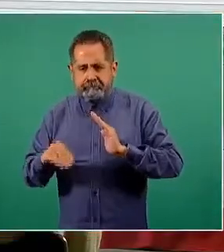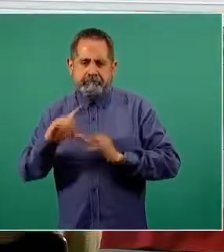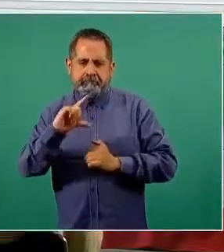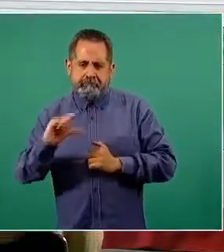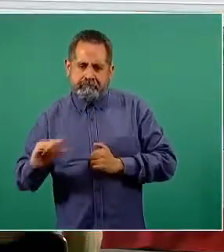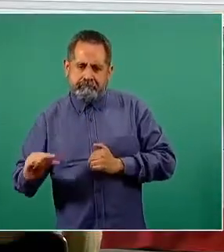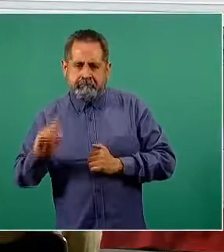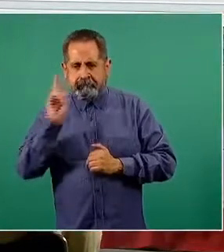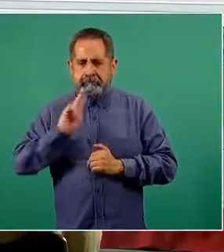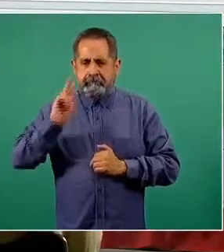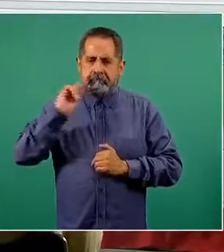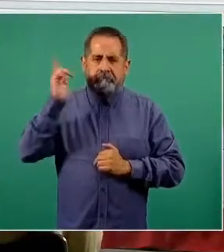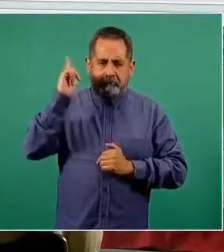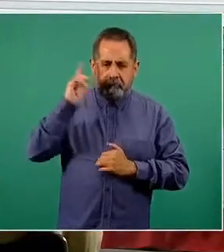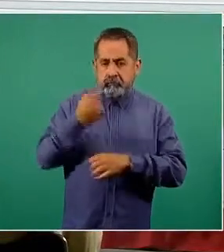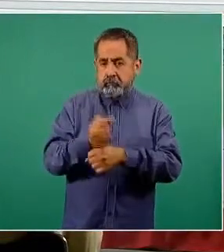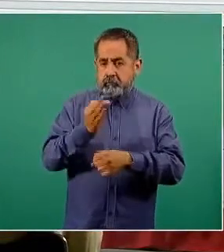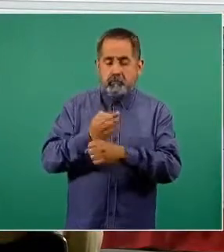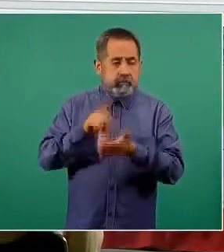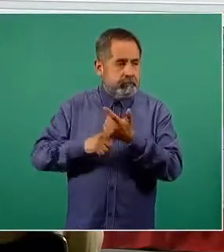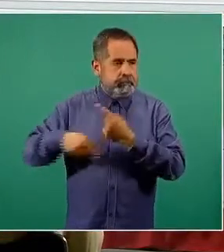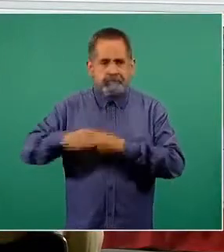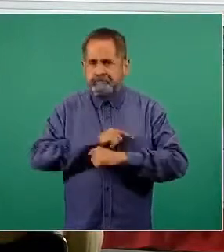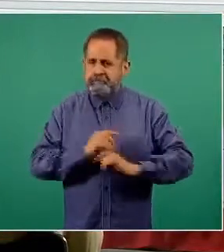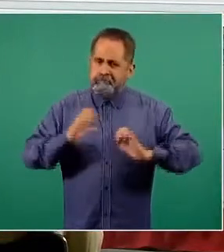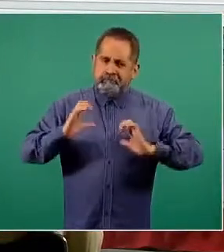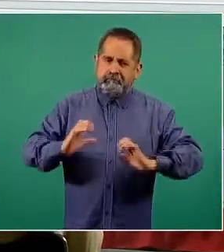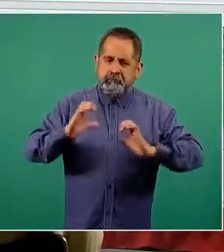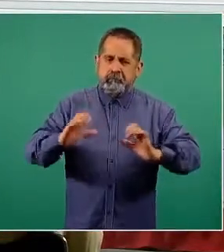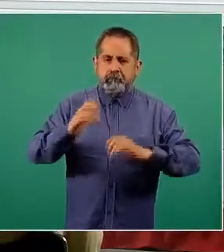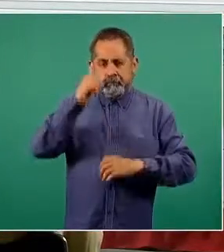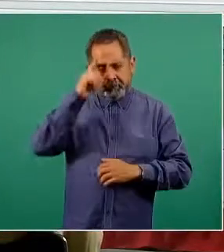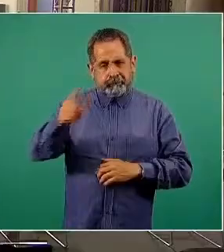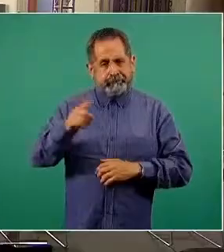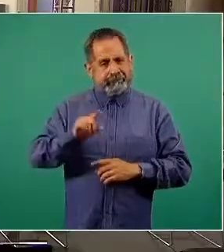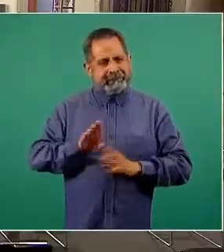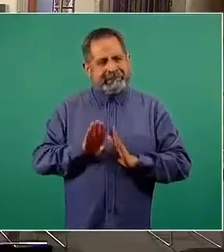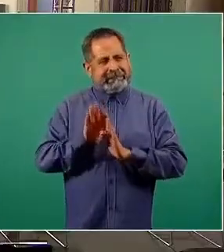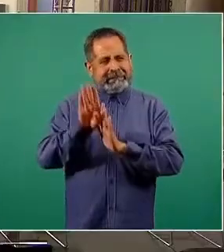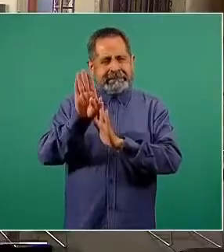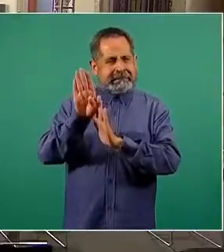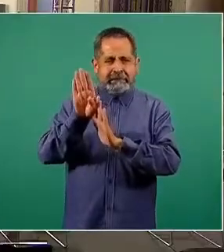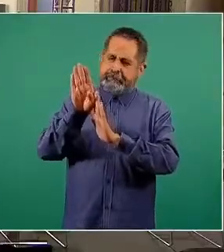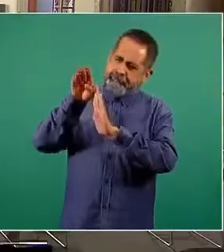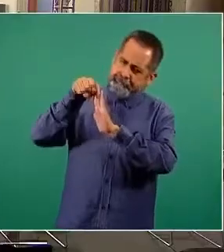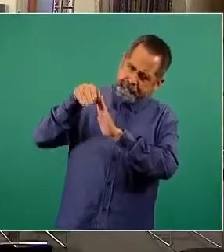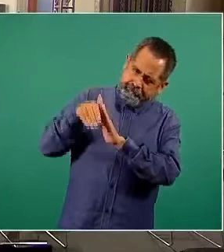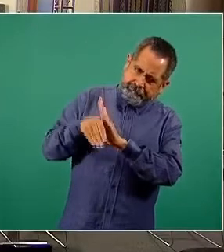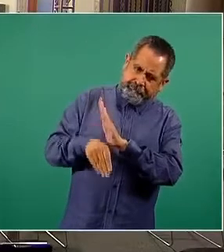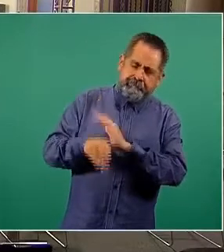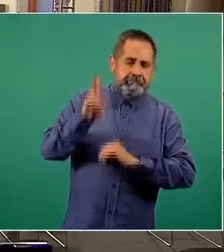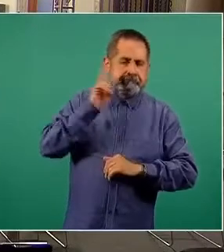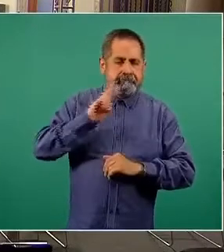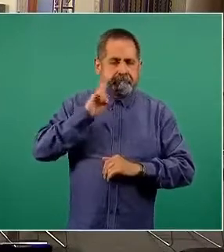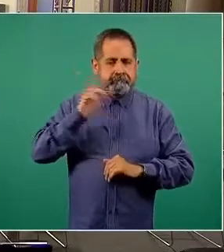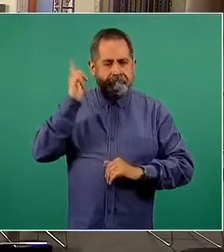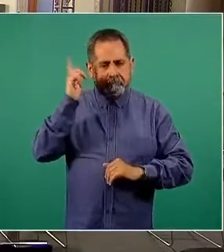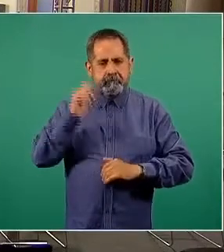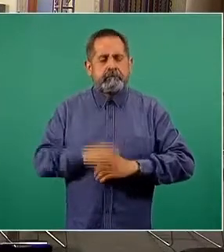hay que cuidarnos, hay que implementar las acciones para revertir esto que estamos viendo. Sería la actualización de esta noche.